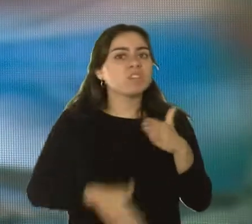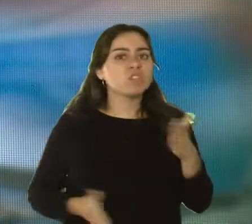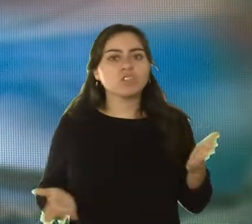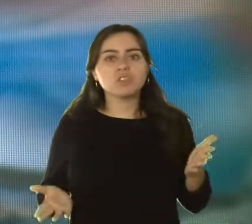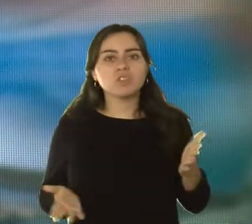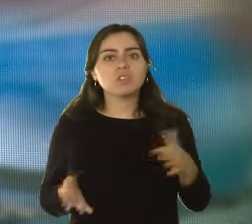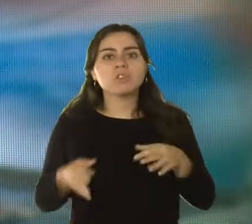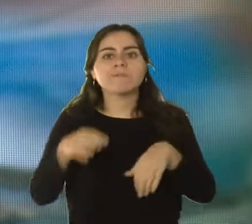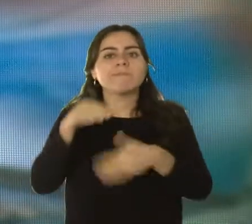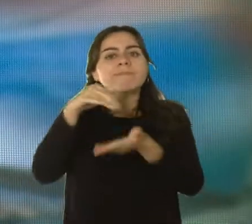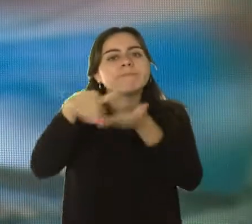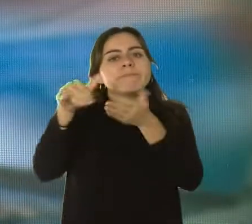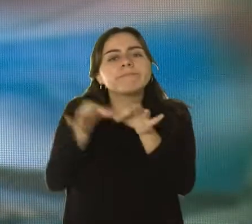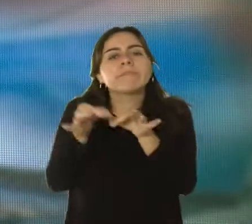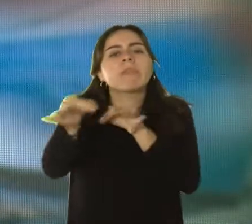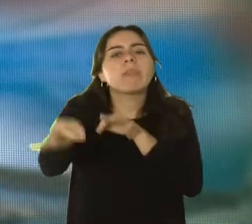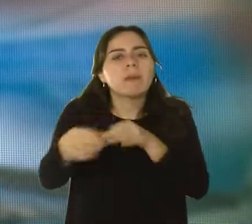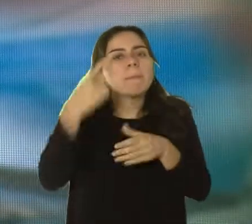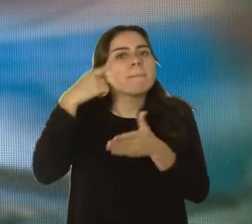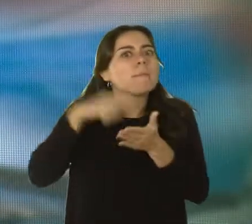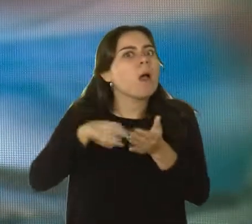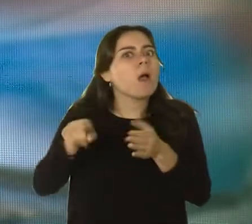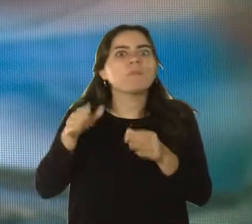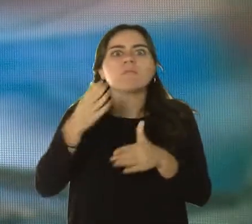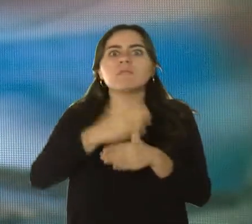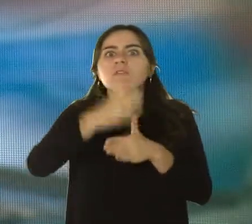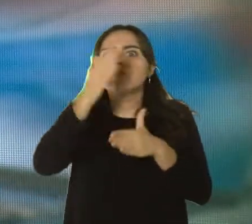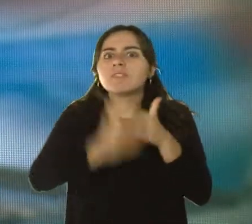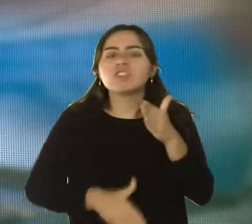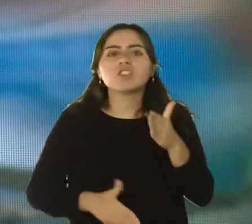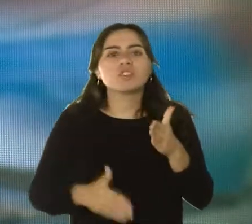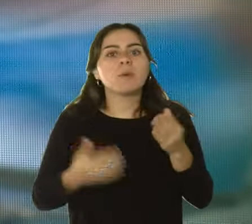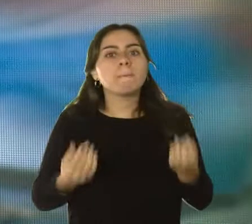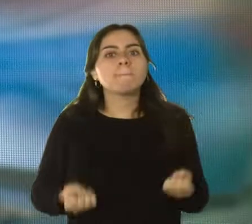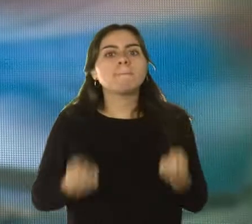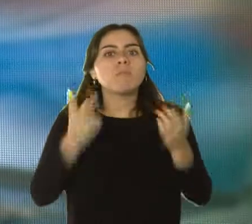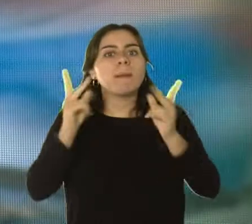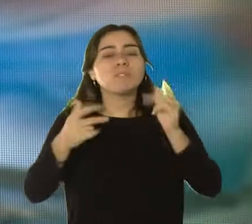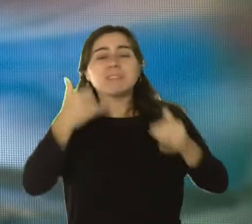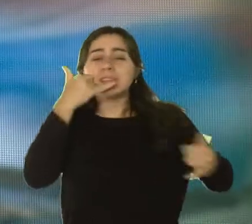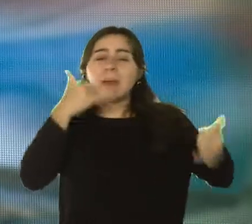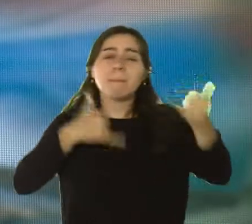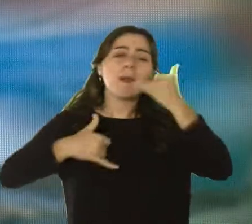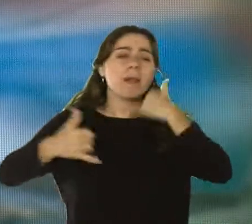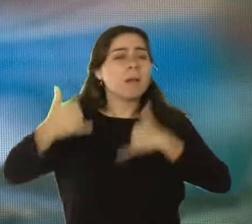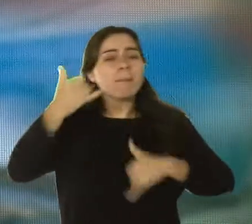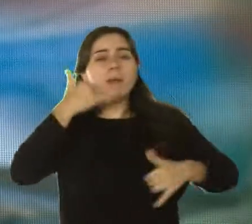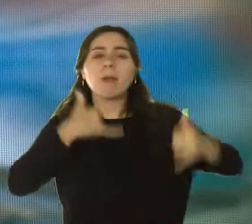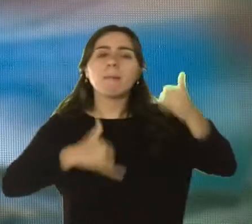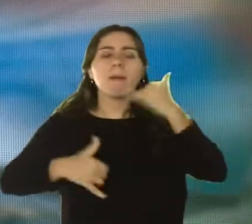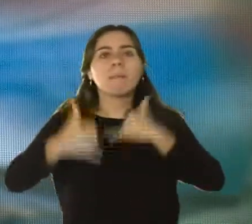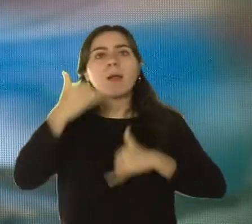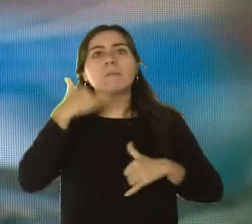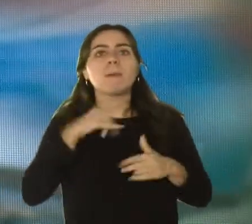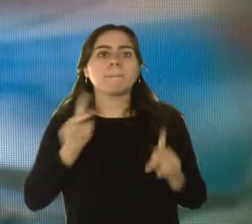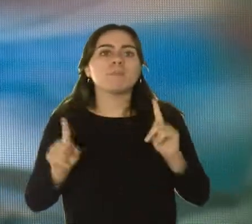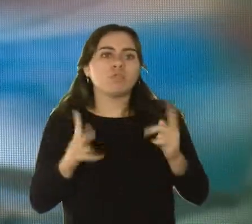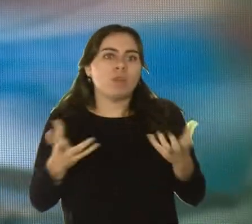evicción. ¿Qué es lo que va a ocurrir? Hay mucha incertidumbre. Estamos recibiendo un sinnúmero de llamadas de personas que responsablemente